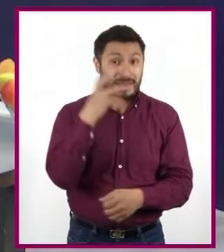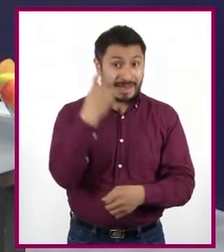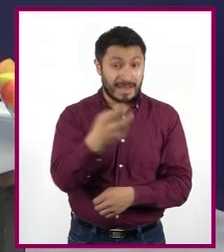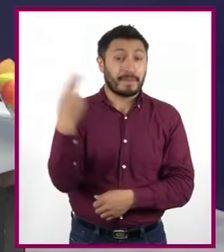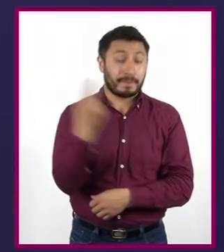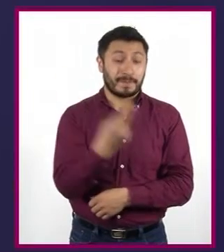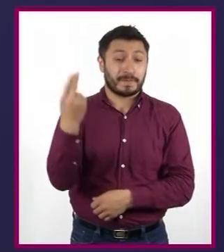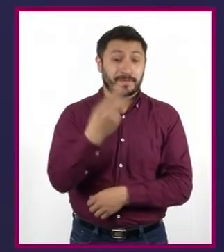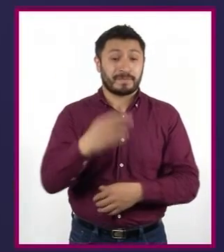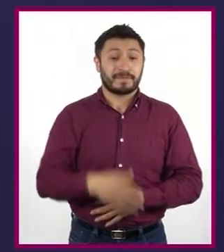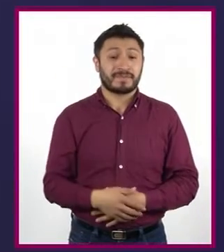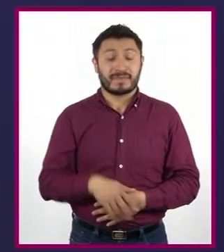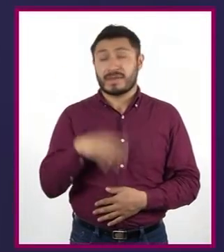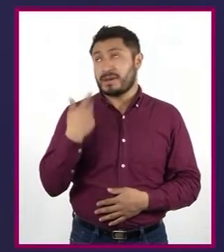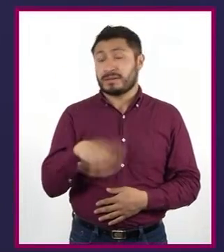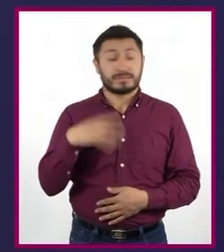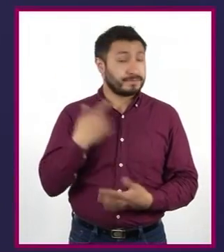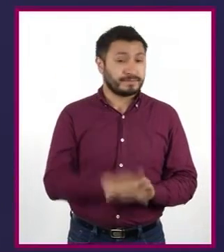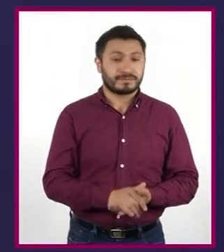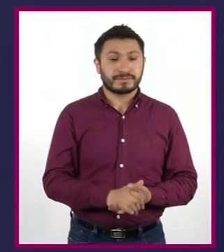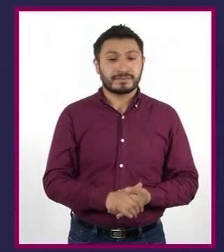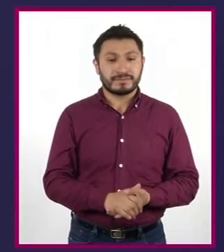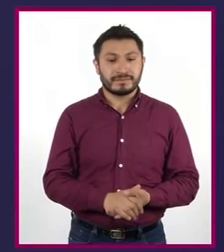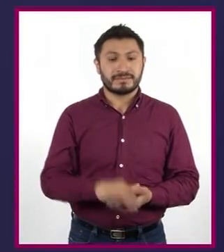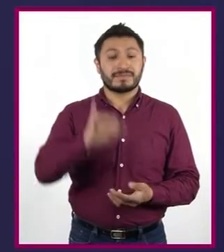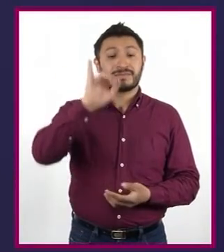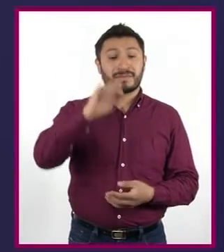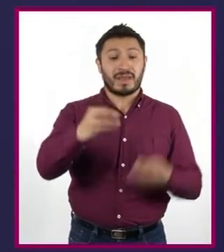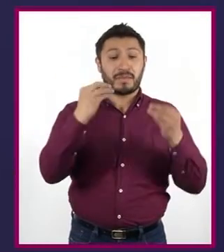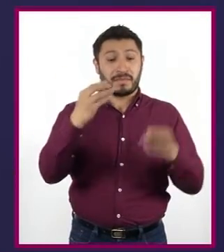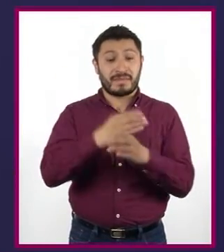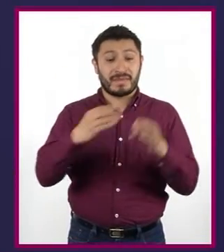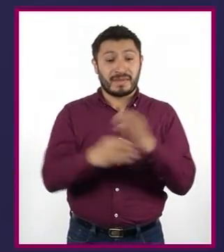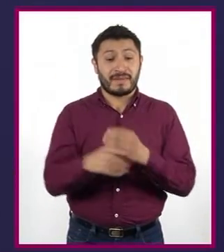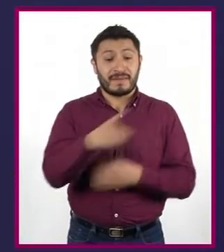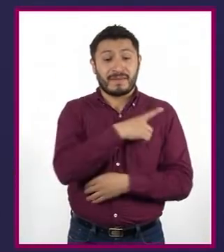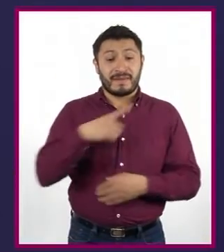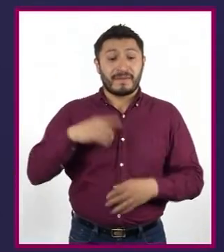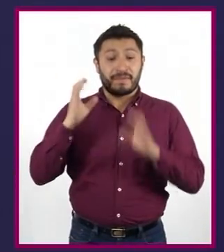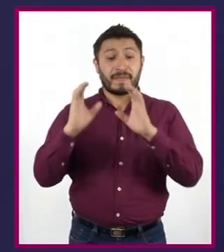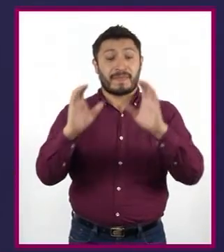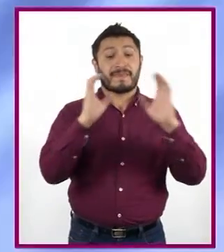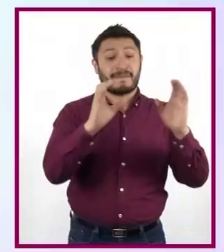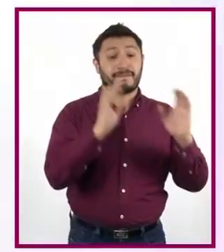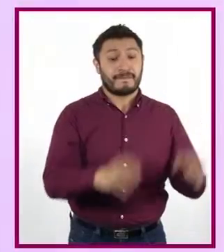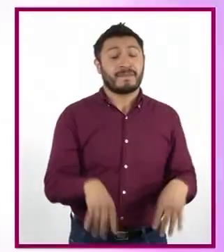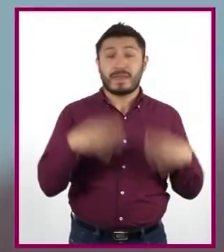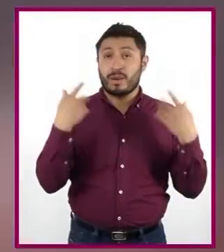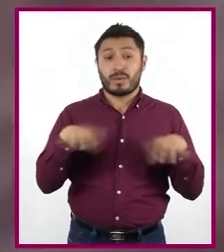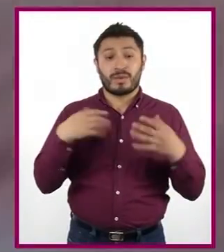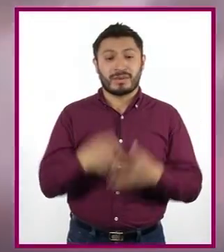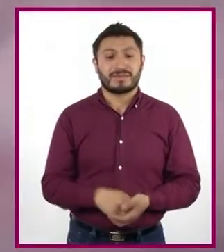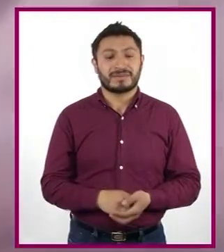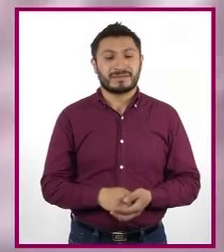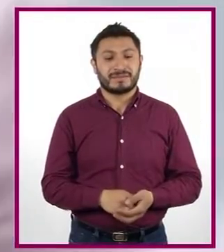necesario. Híjole. Sí, son varias cosas que hay que cuidar. Uy.